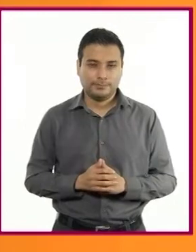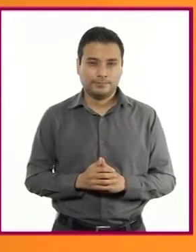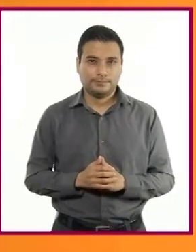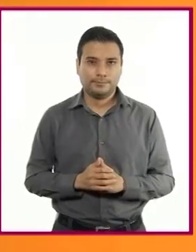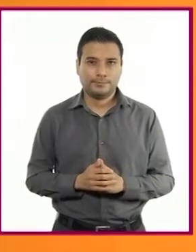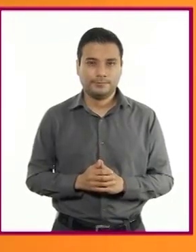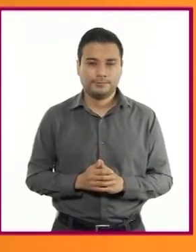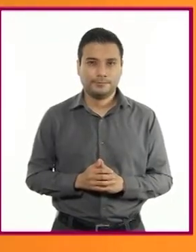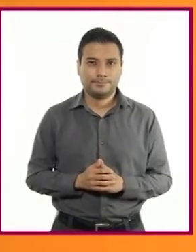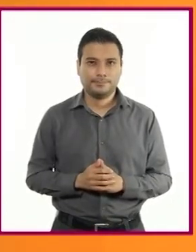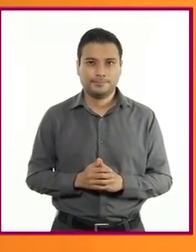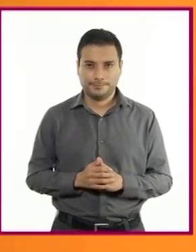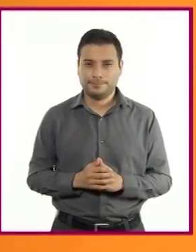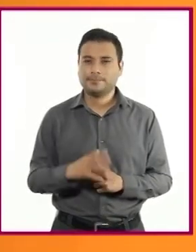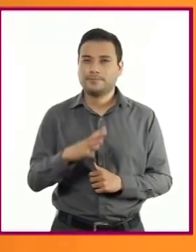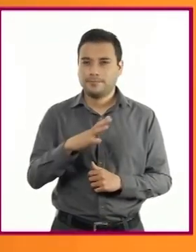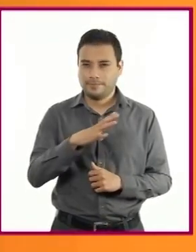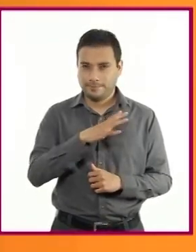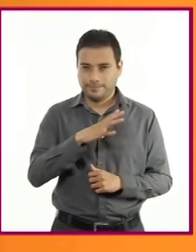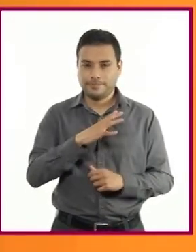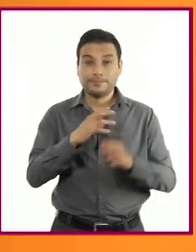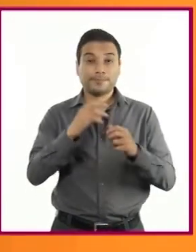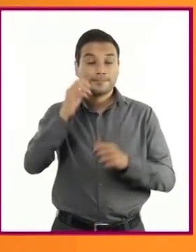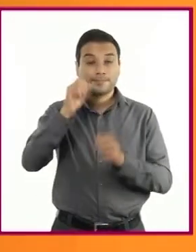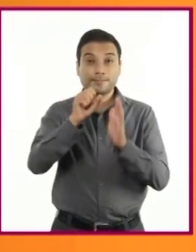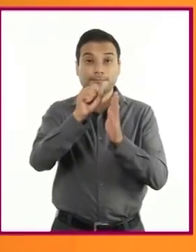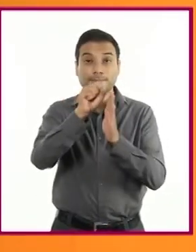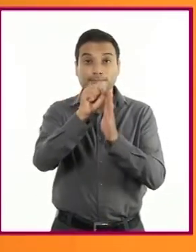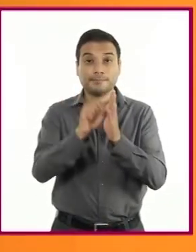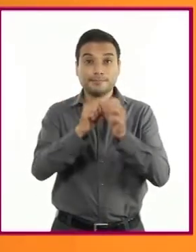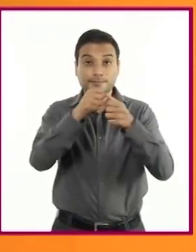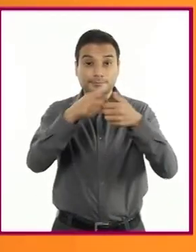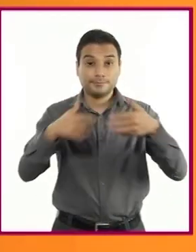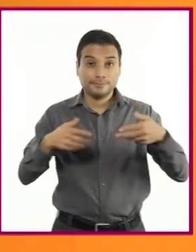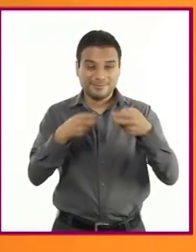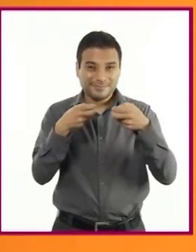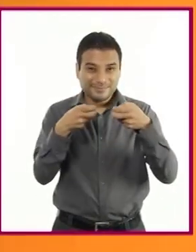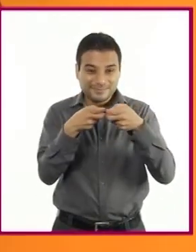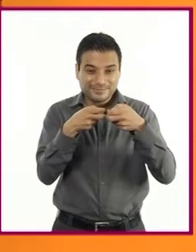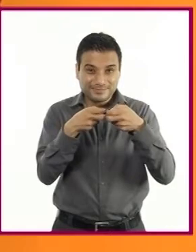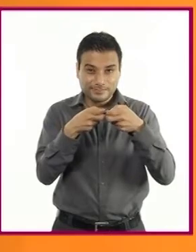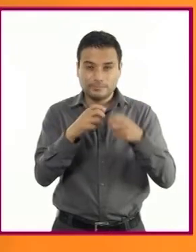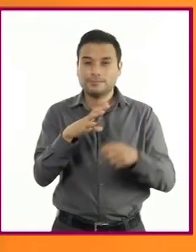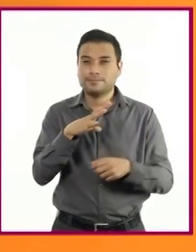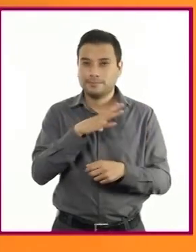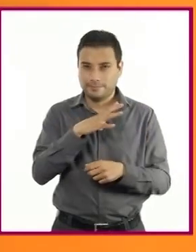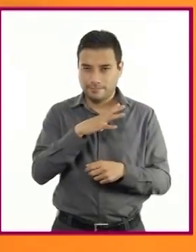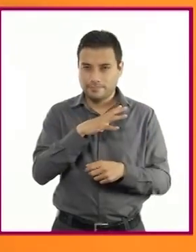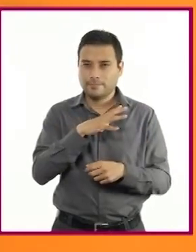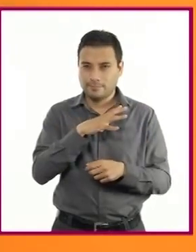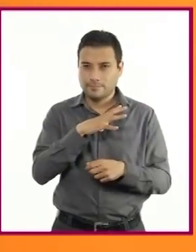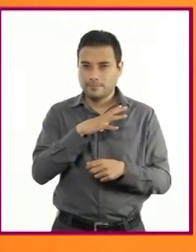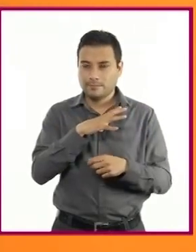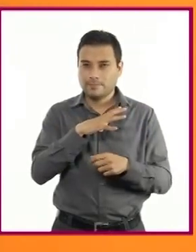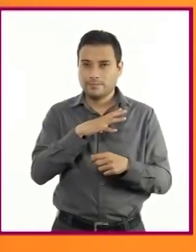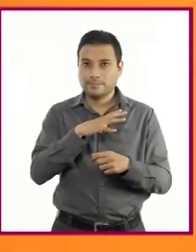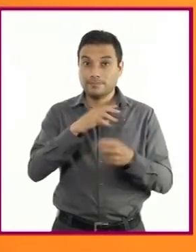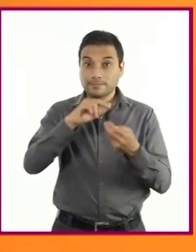que son ciertas neuronas del sistema nervioso y algunas hormonas las que se encargan de sus